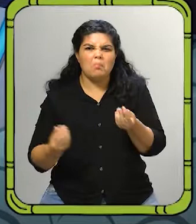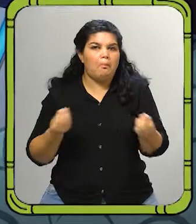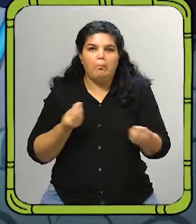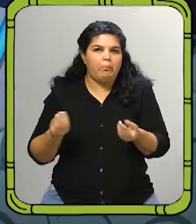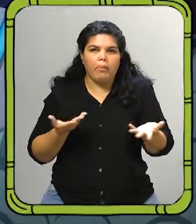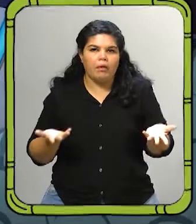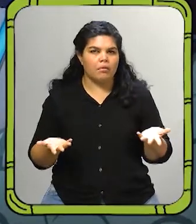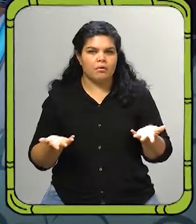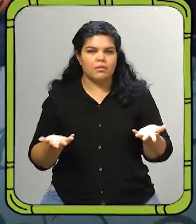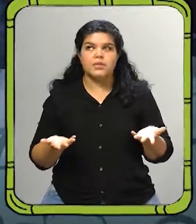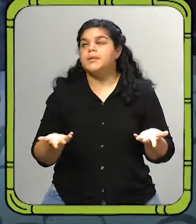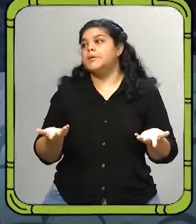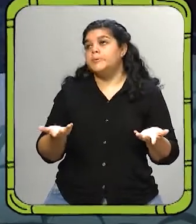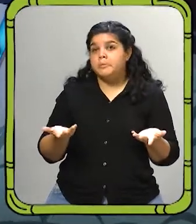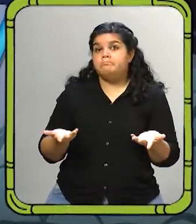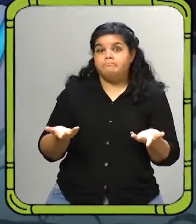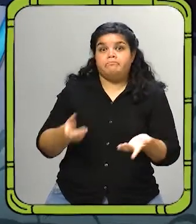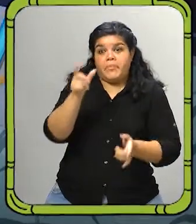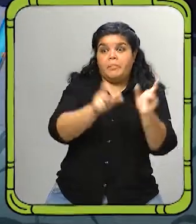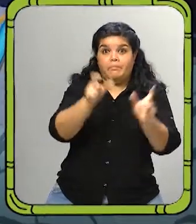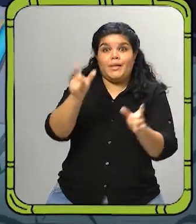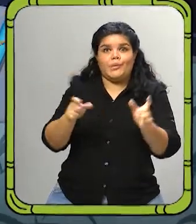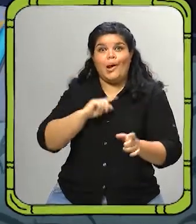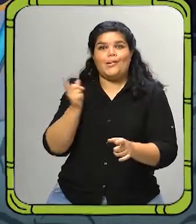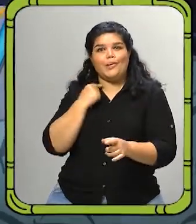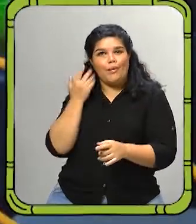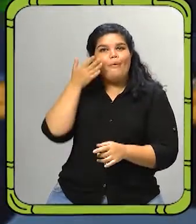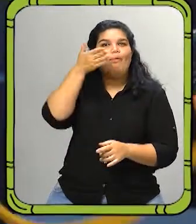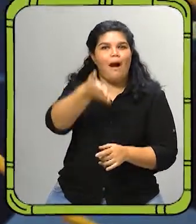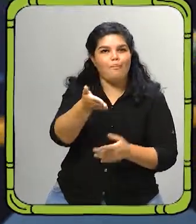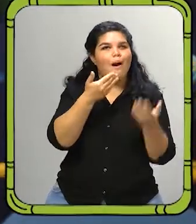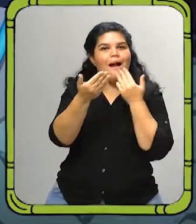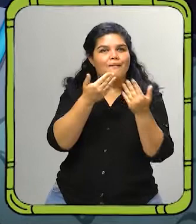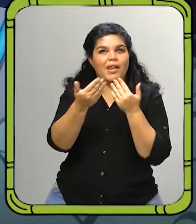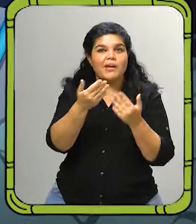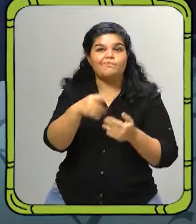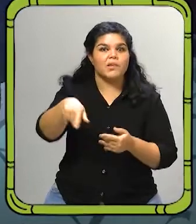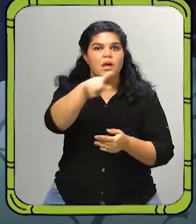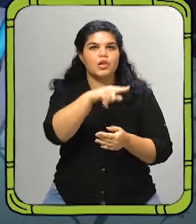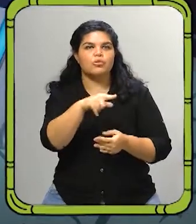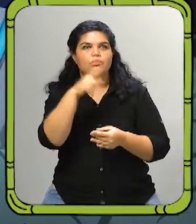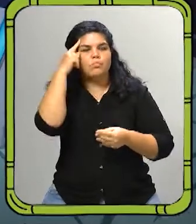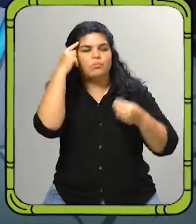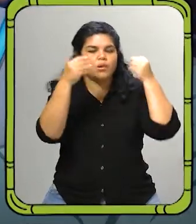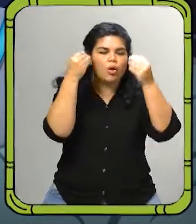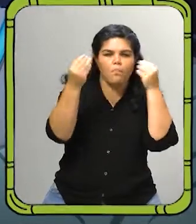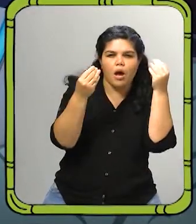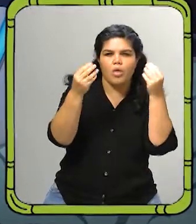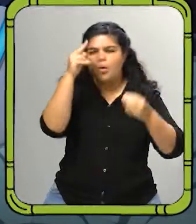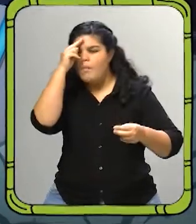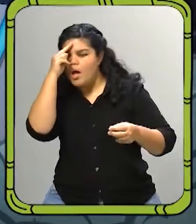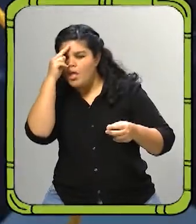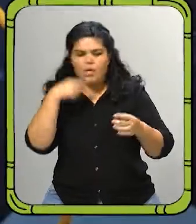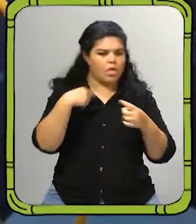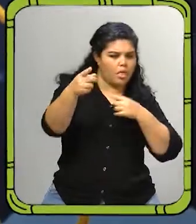Porque los terrícolas, vos viste que cada vez que vamos a hablar con ellos están como preocupados y ocupados todo el tiempo. Siempre. Porque viste que están, llego